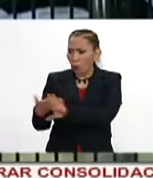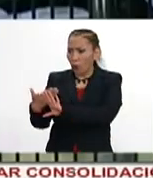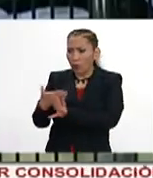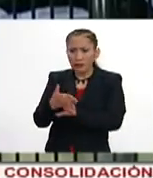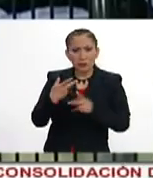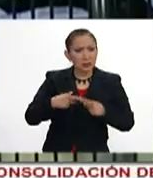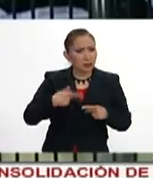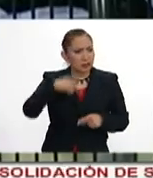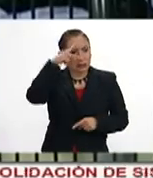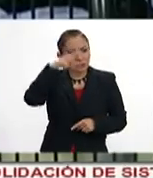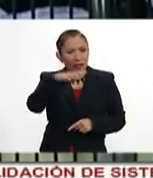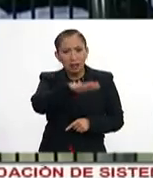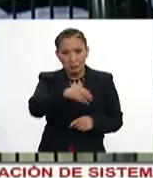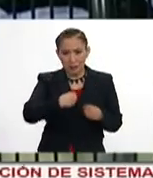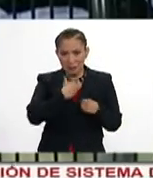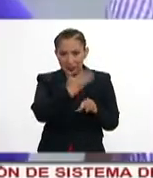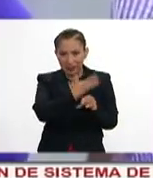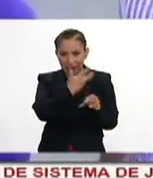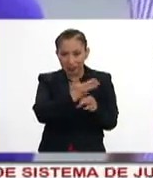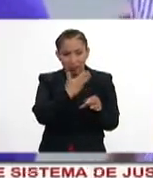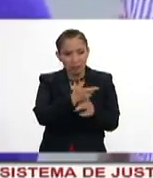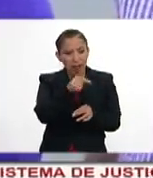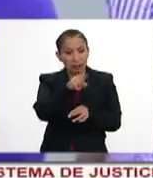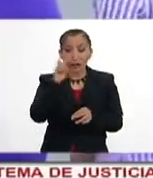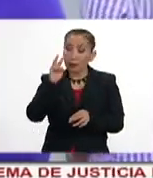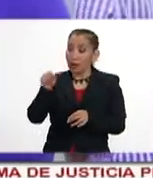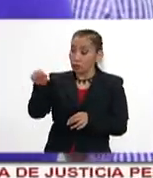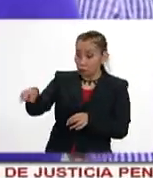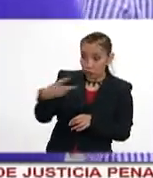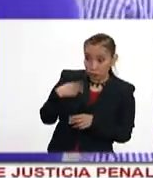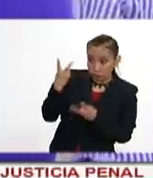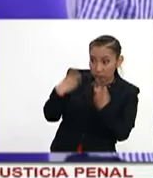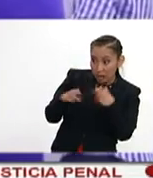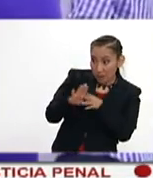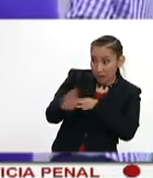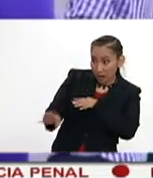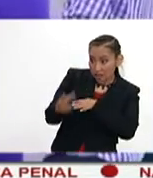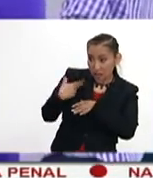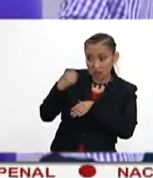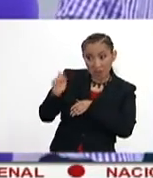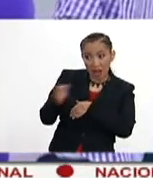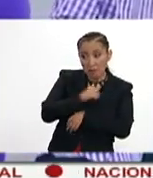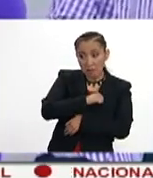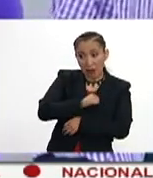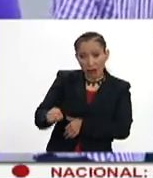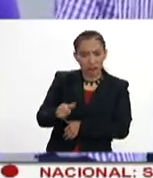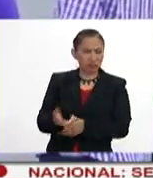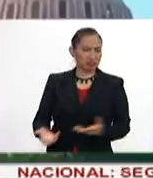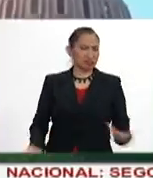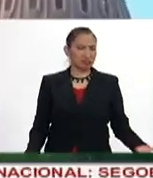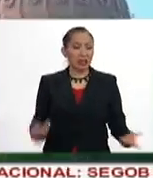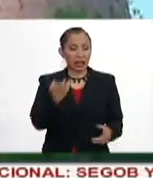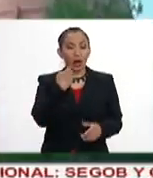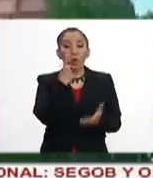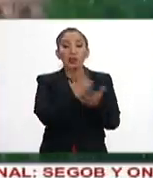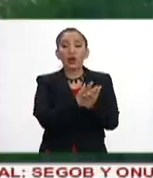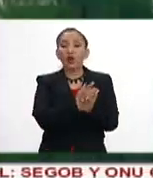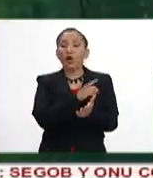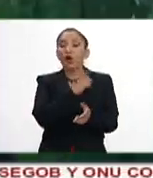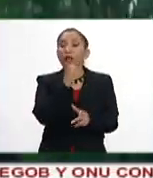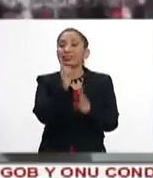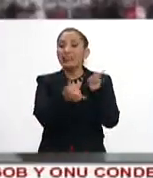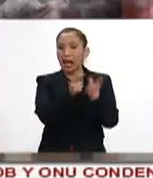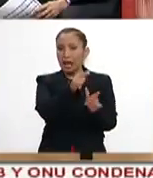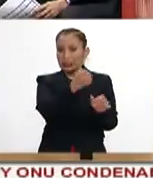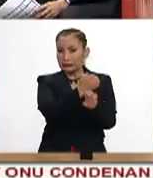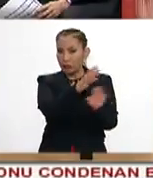los connacionales y está criminalizando el fenómeno migratorio. Por supuesto, estamos hablando solo del estado de Texas. ¿Cómo